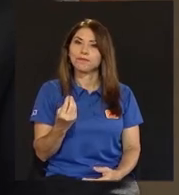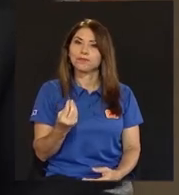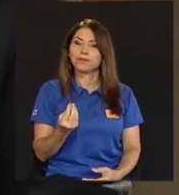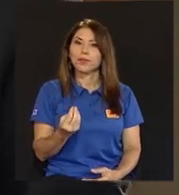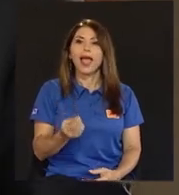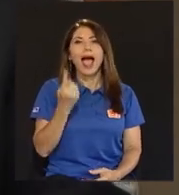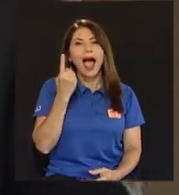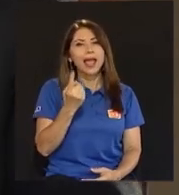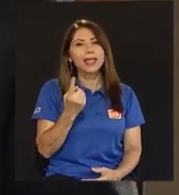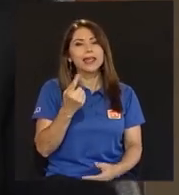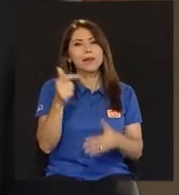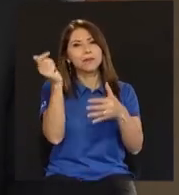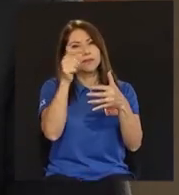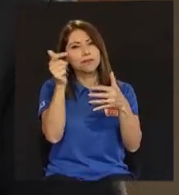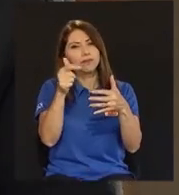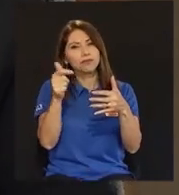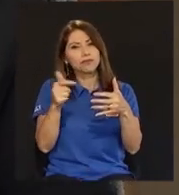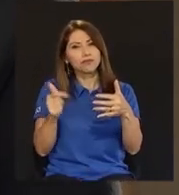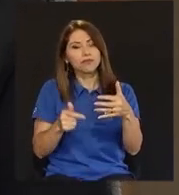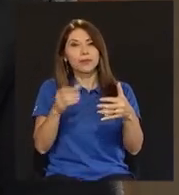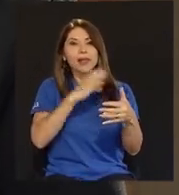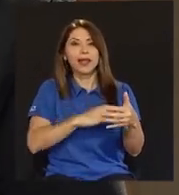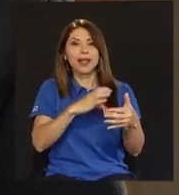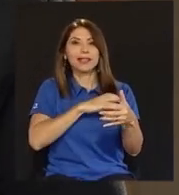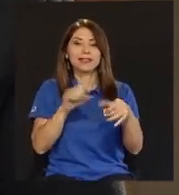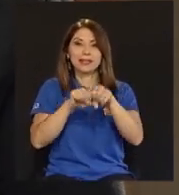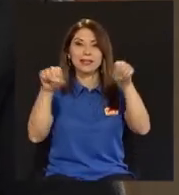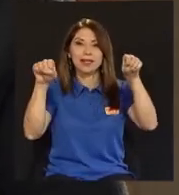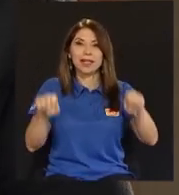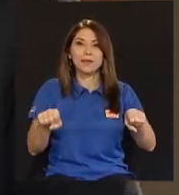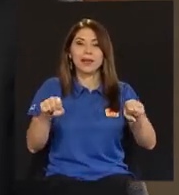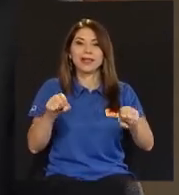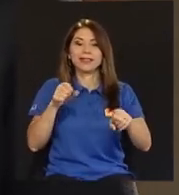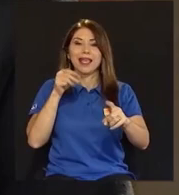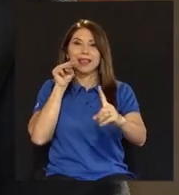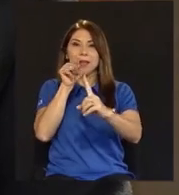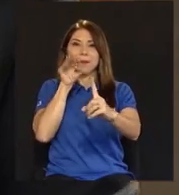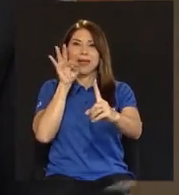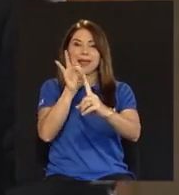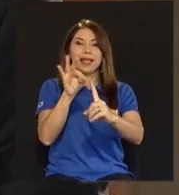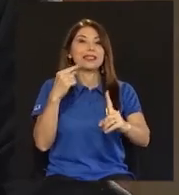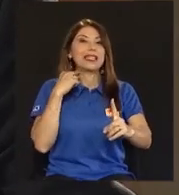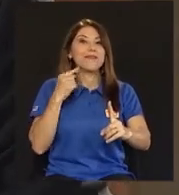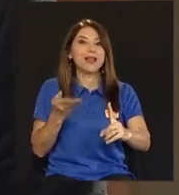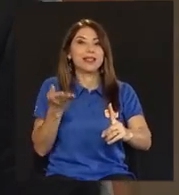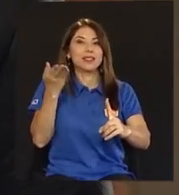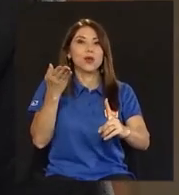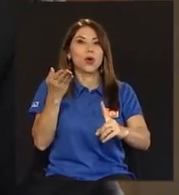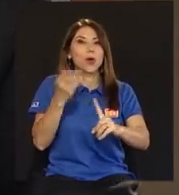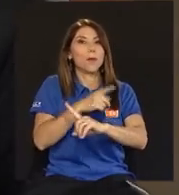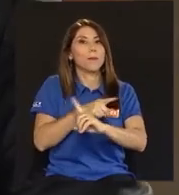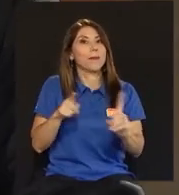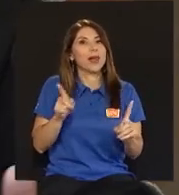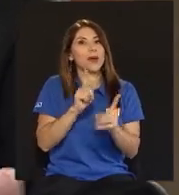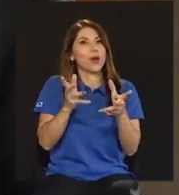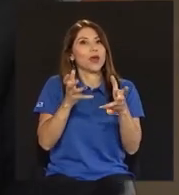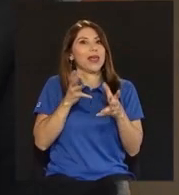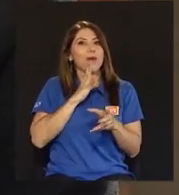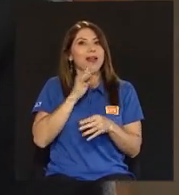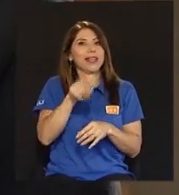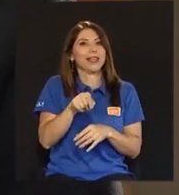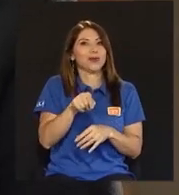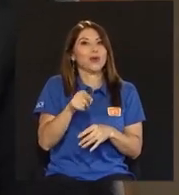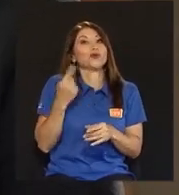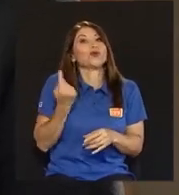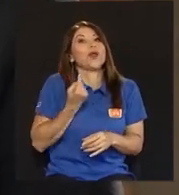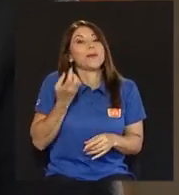hay una serie de características que tienen los regímenes de metas de inflación, pero no quiero caer en eso a menos que usted me pregunte, pero uno de ellos